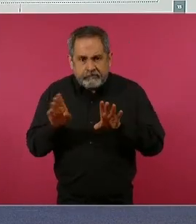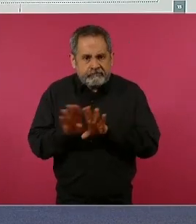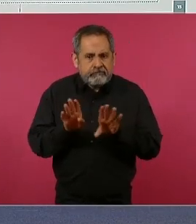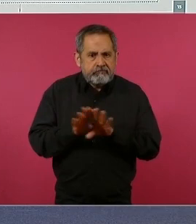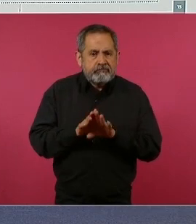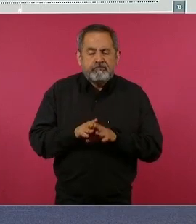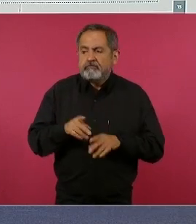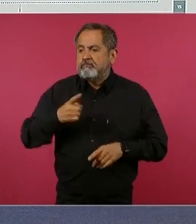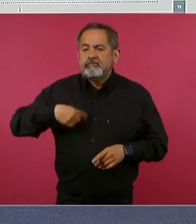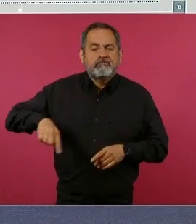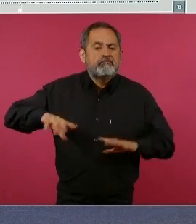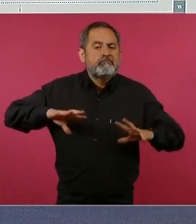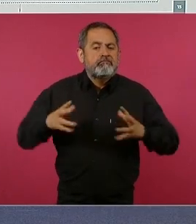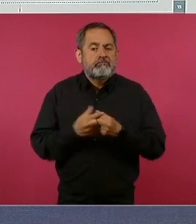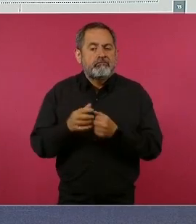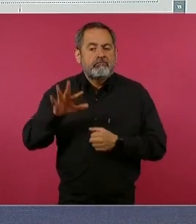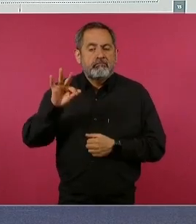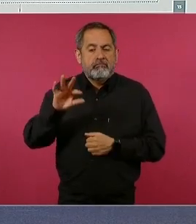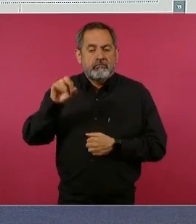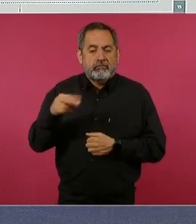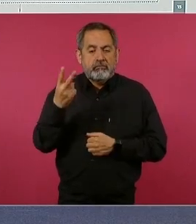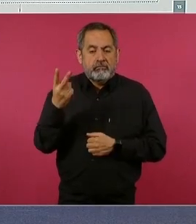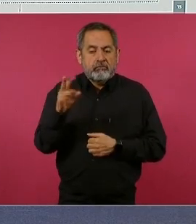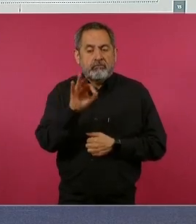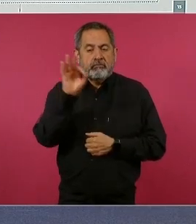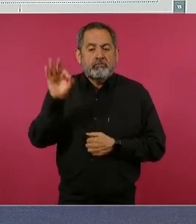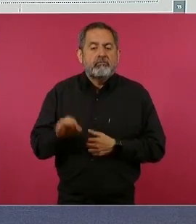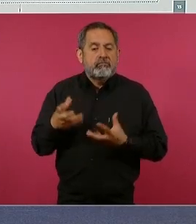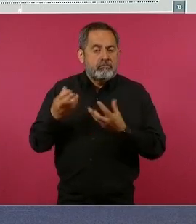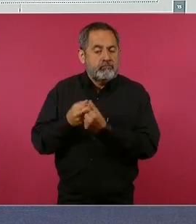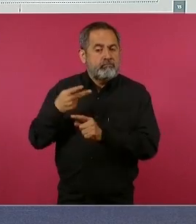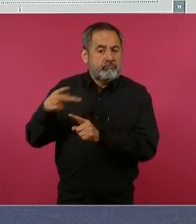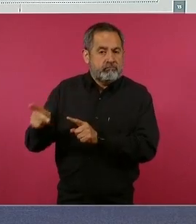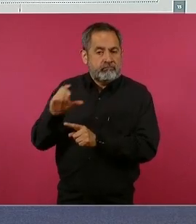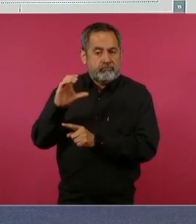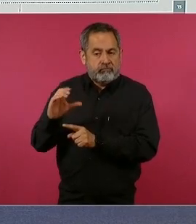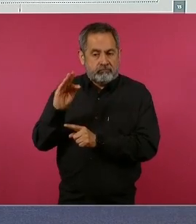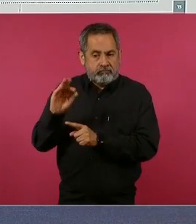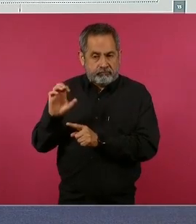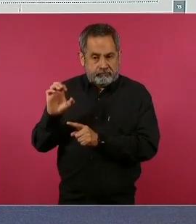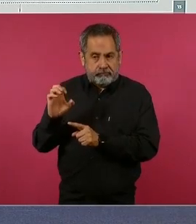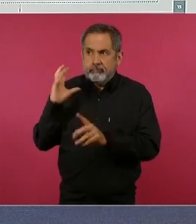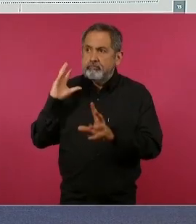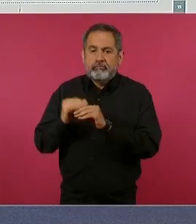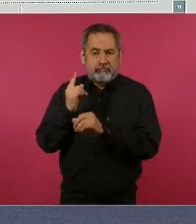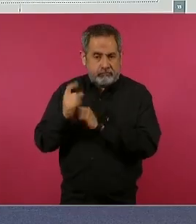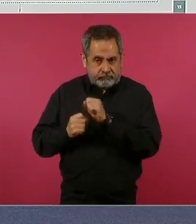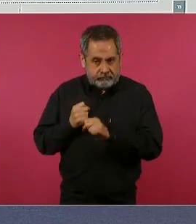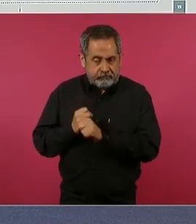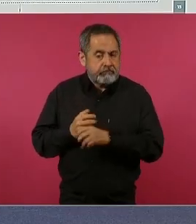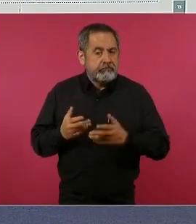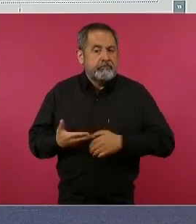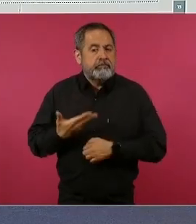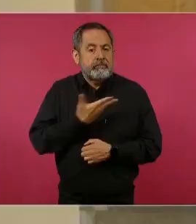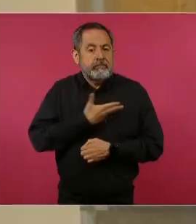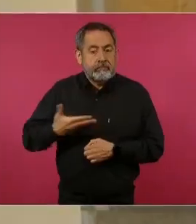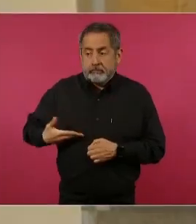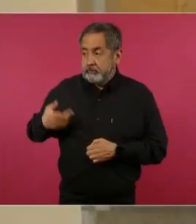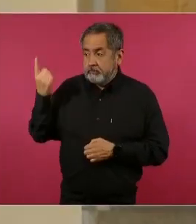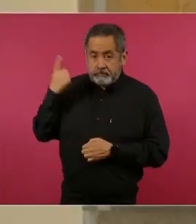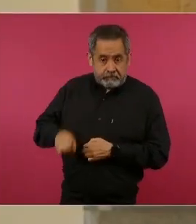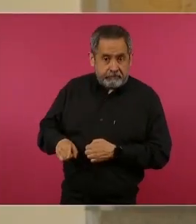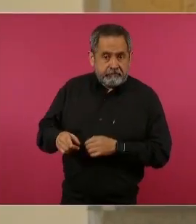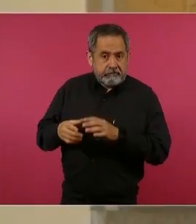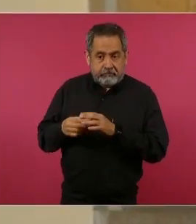una participación del 42% en la generación anual. El presidente, a inicio de esta administración,